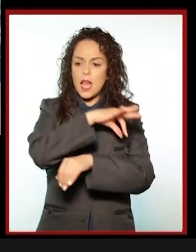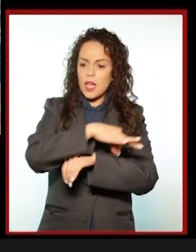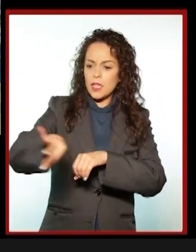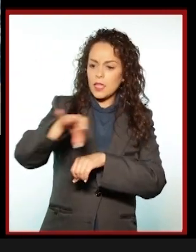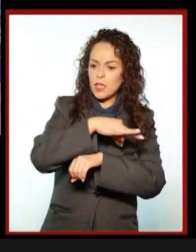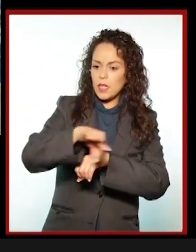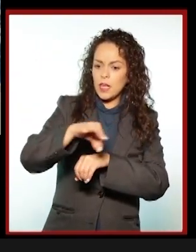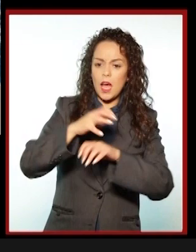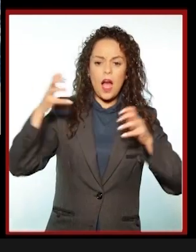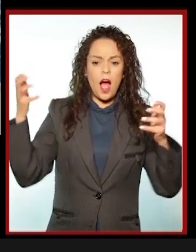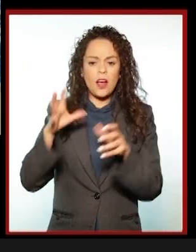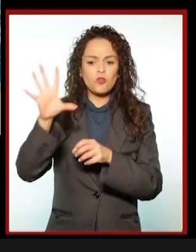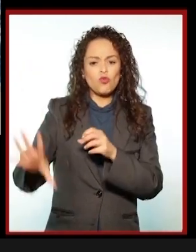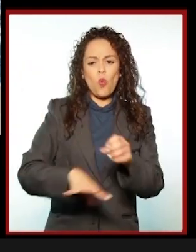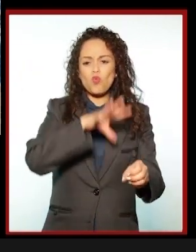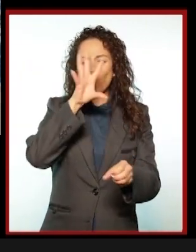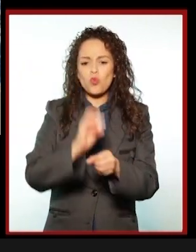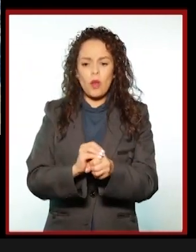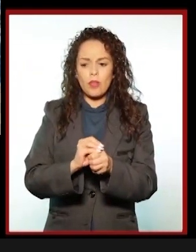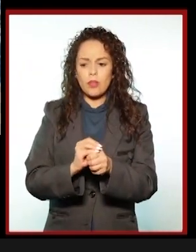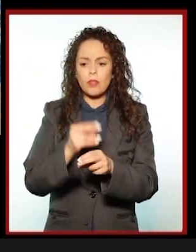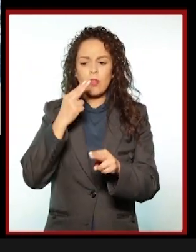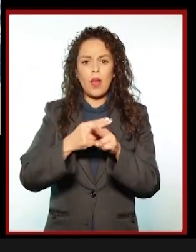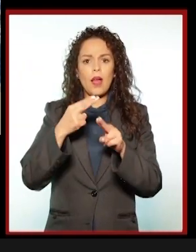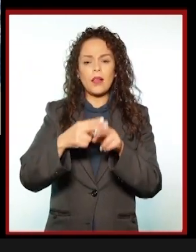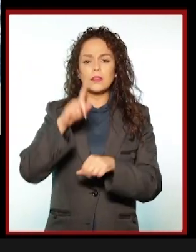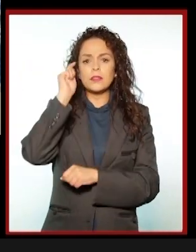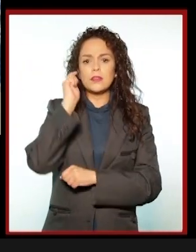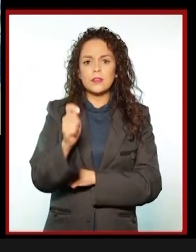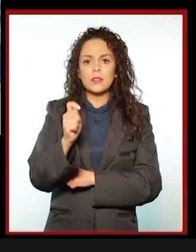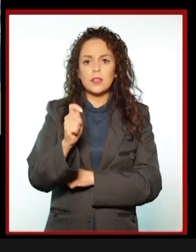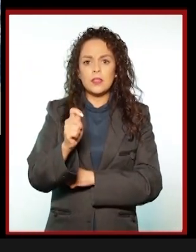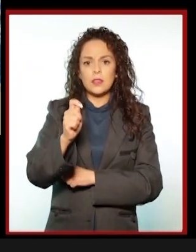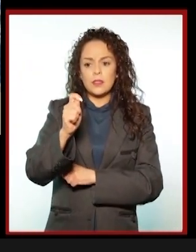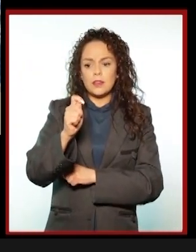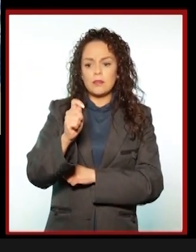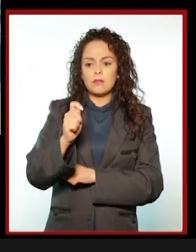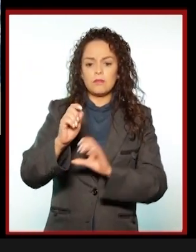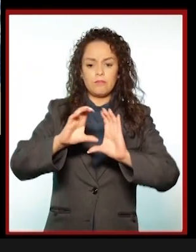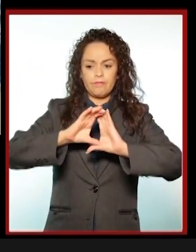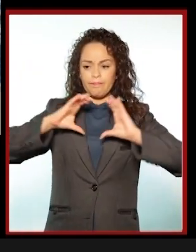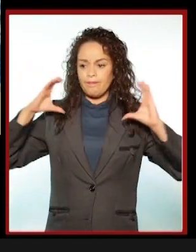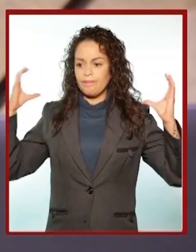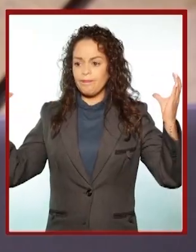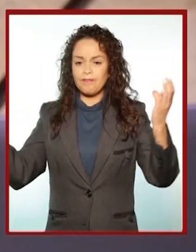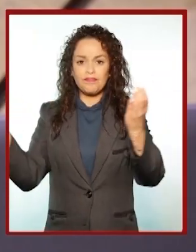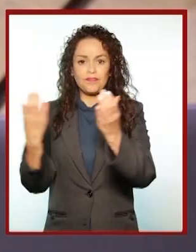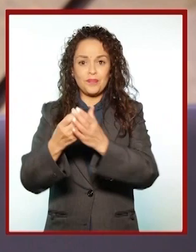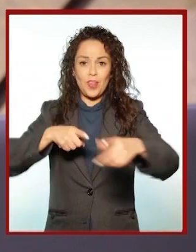arquitecto que lo hizo todo. Desde la Catedral del Gol, el